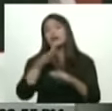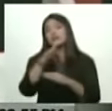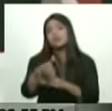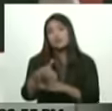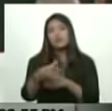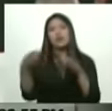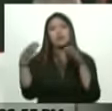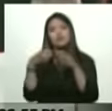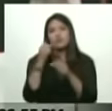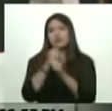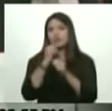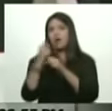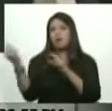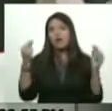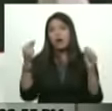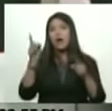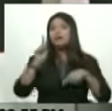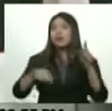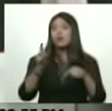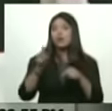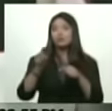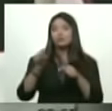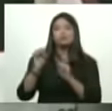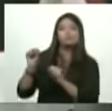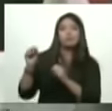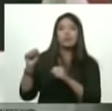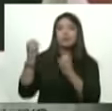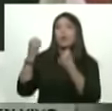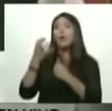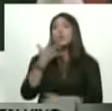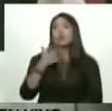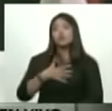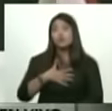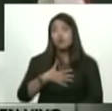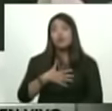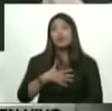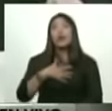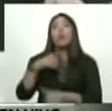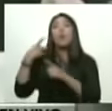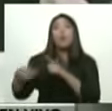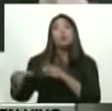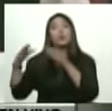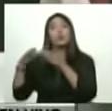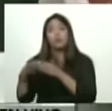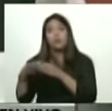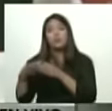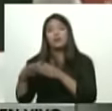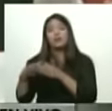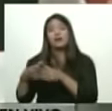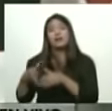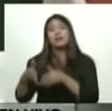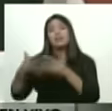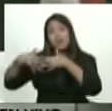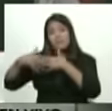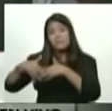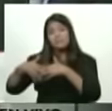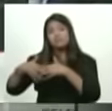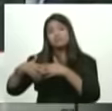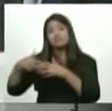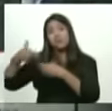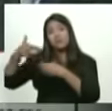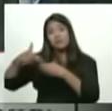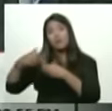mesas de trabajo y muchos han quedado por fuera. Voy a poner un ejemplo: yo tuve que montar una mesa fuera del edificio sede de PDVSA con más de